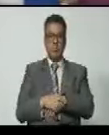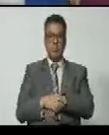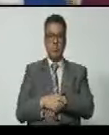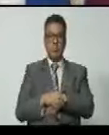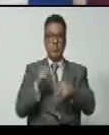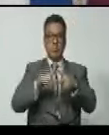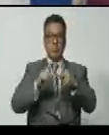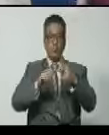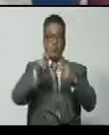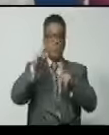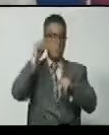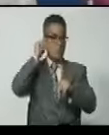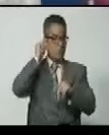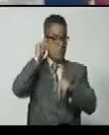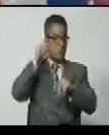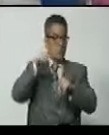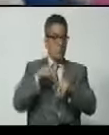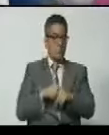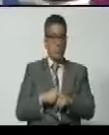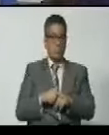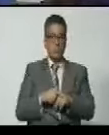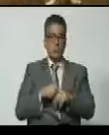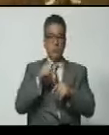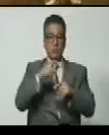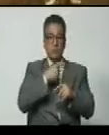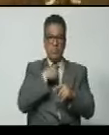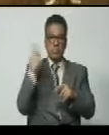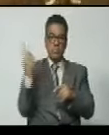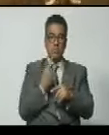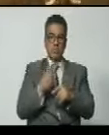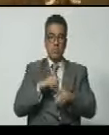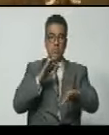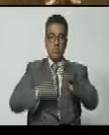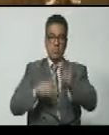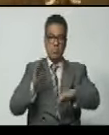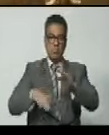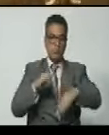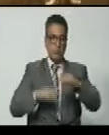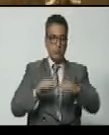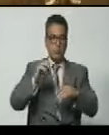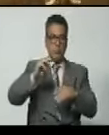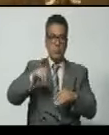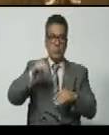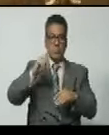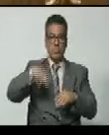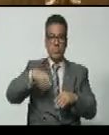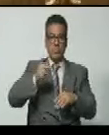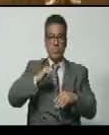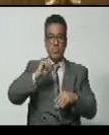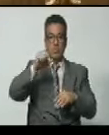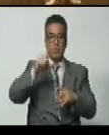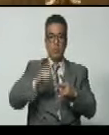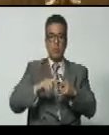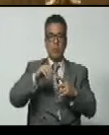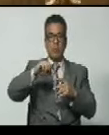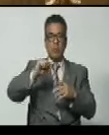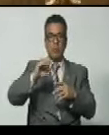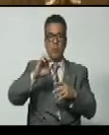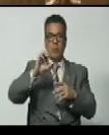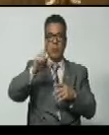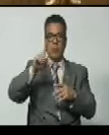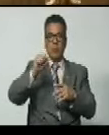La segunda mujer, bueno, que es de mi pueblo, de Barlovento, de Mamporal, Eulalia Ramos